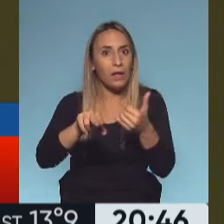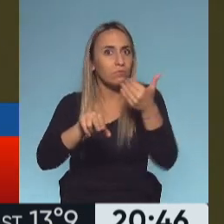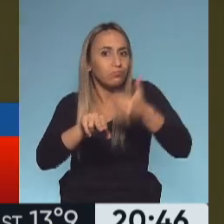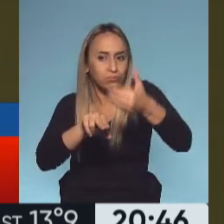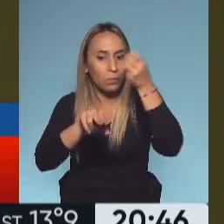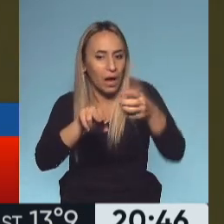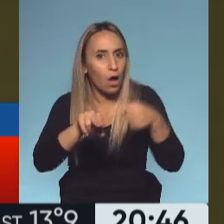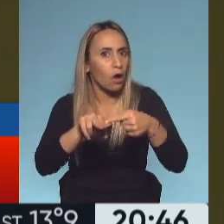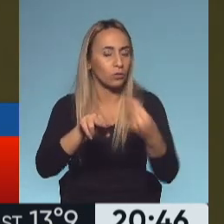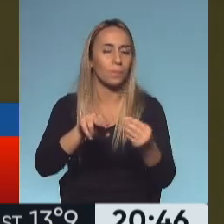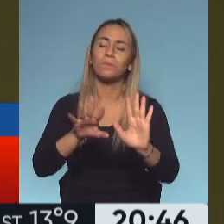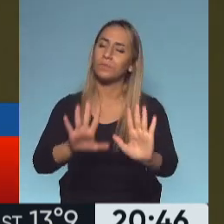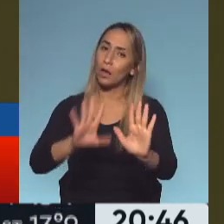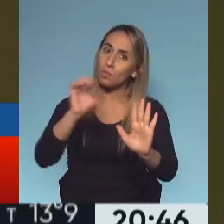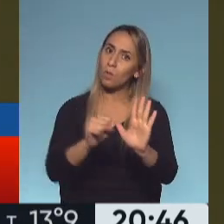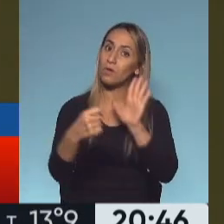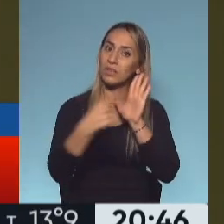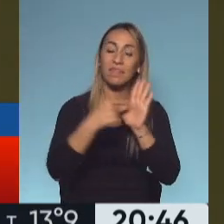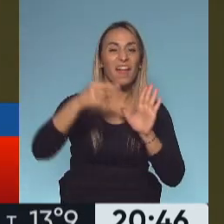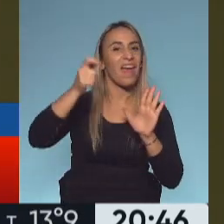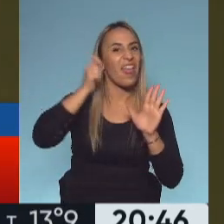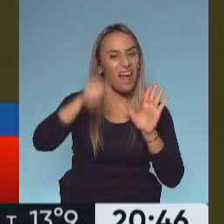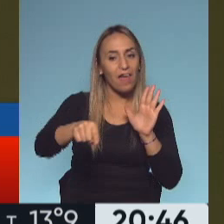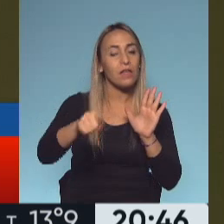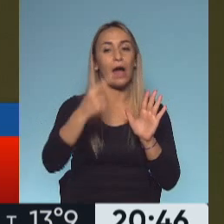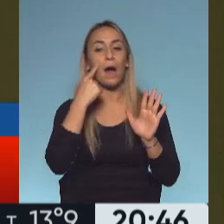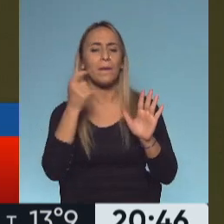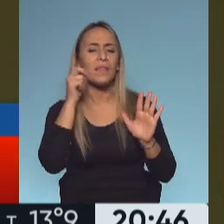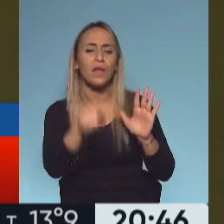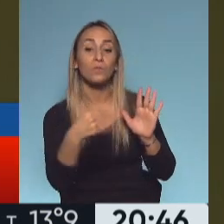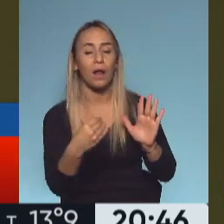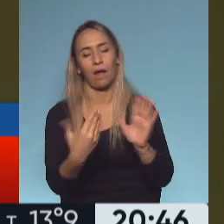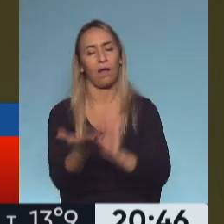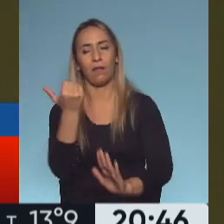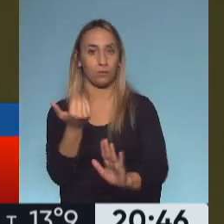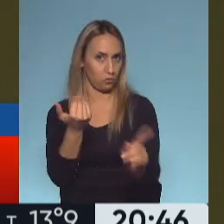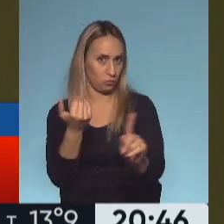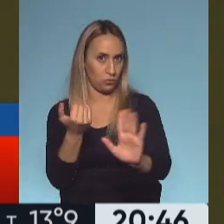importante aclarar que la edad no es un principio de asignación primaria. La edad recién